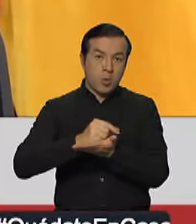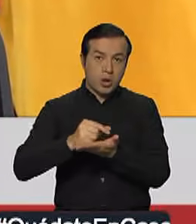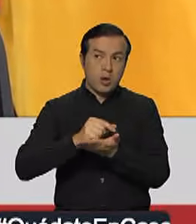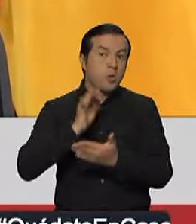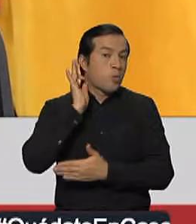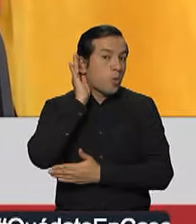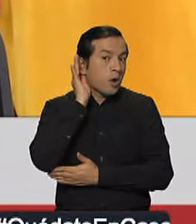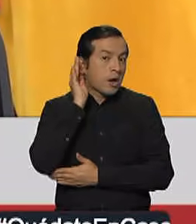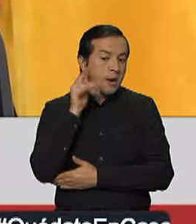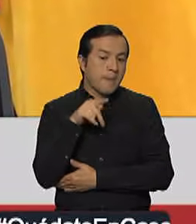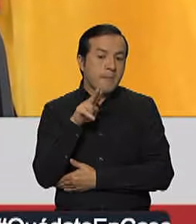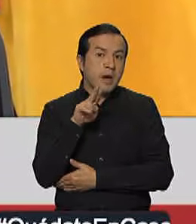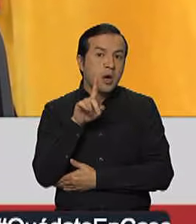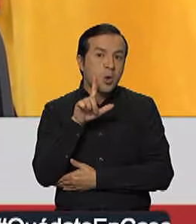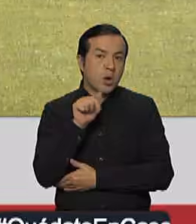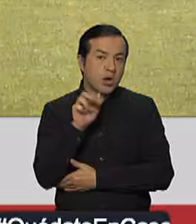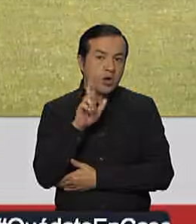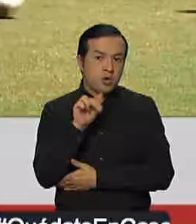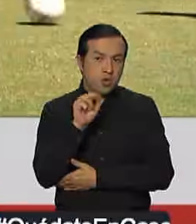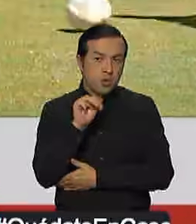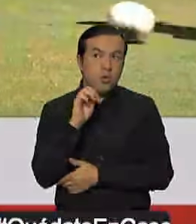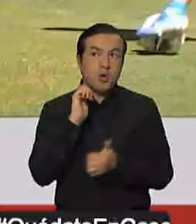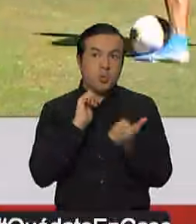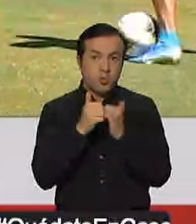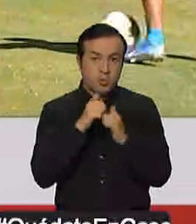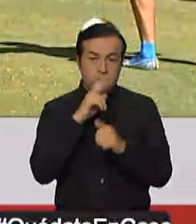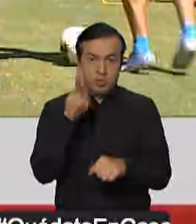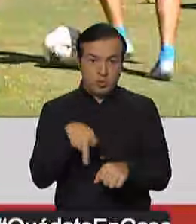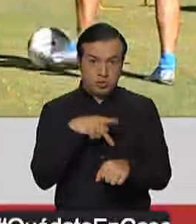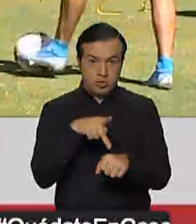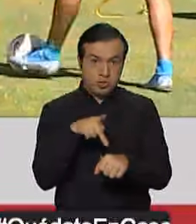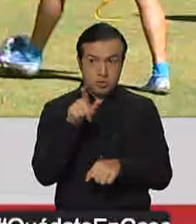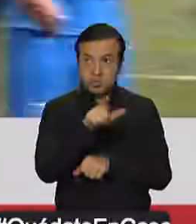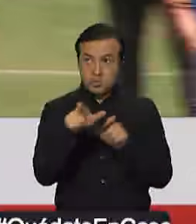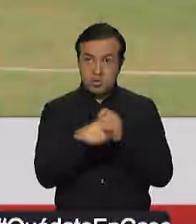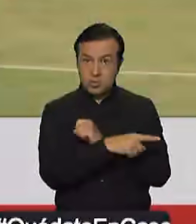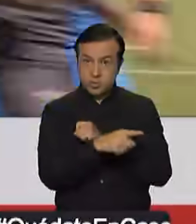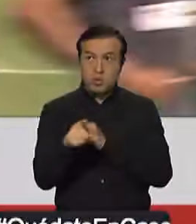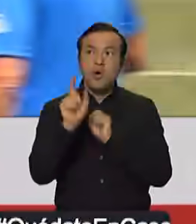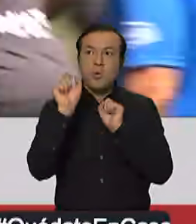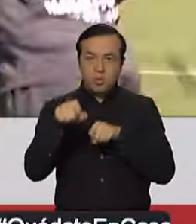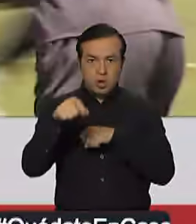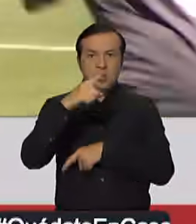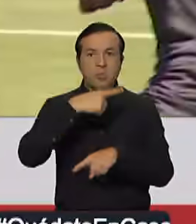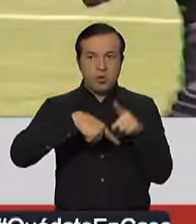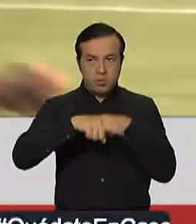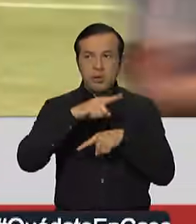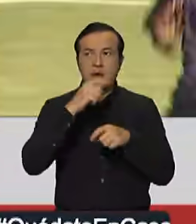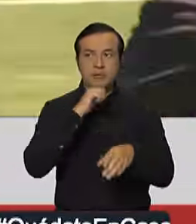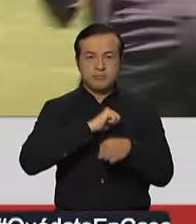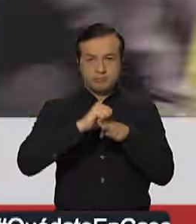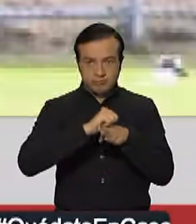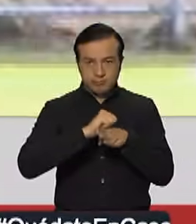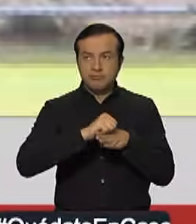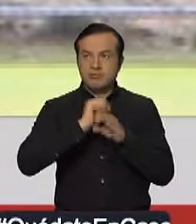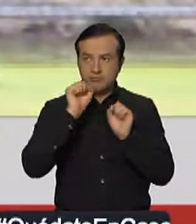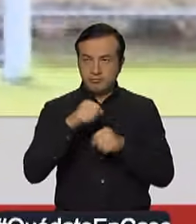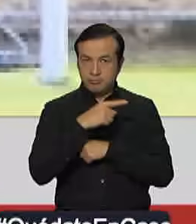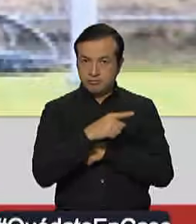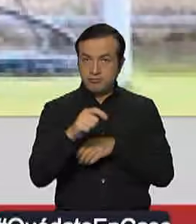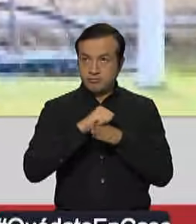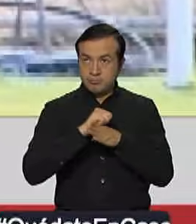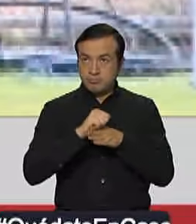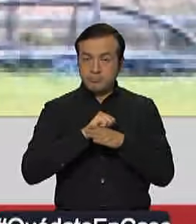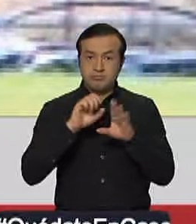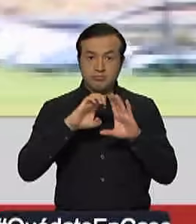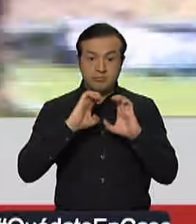Paula Romo aclaró además que el deporte profesional y los deportistas de élite pueden retornar a sus entrenamientos. Las competencias